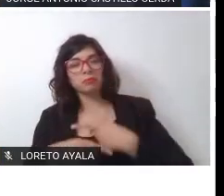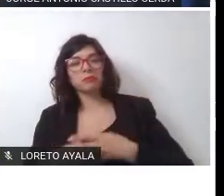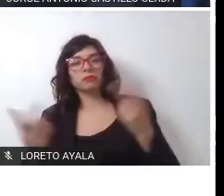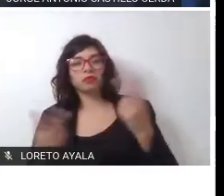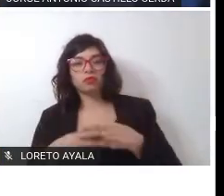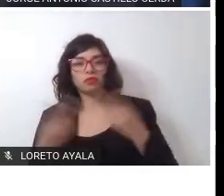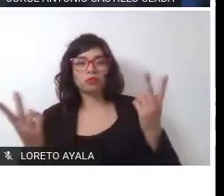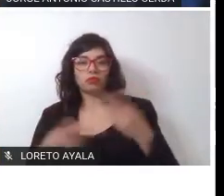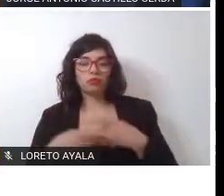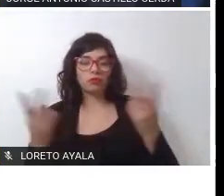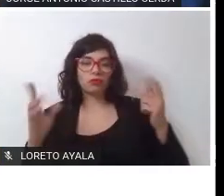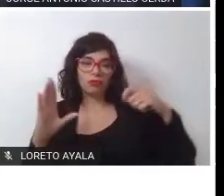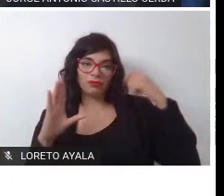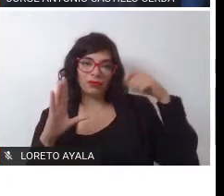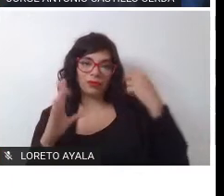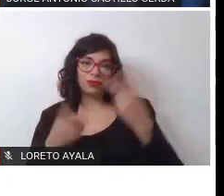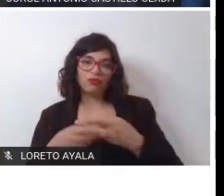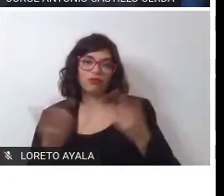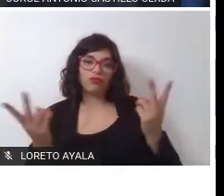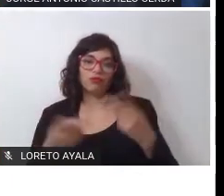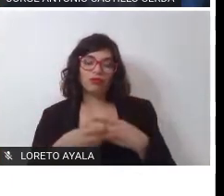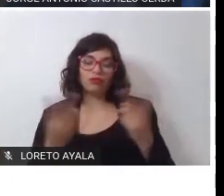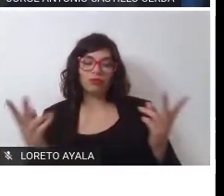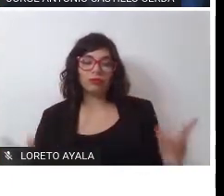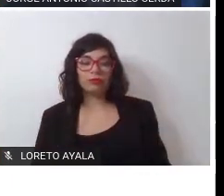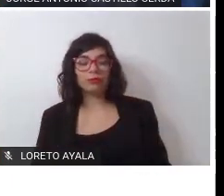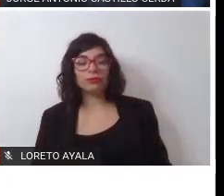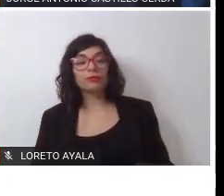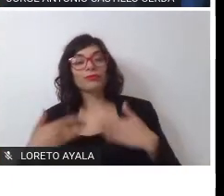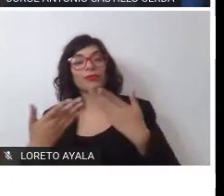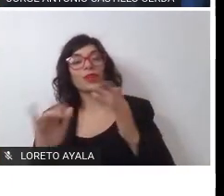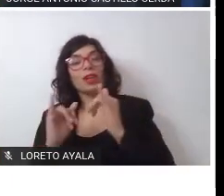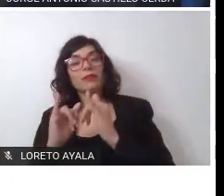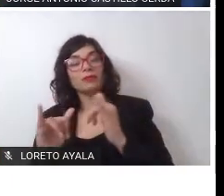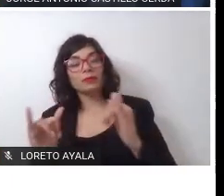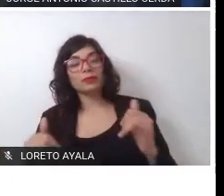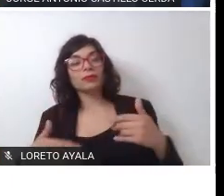para entregar información, entregar clases,